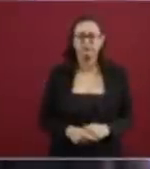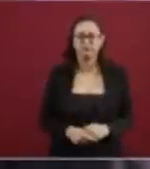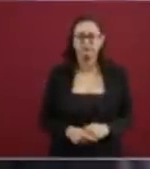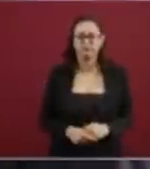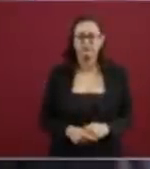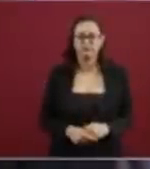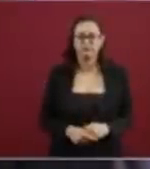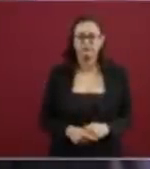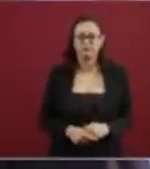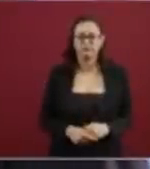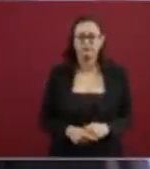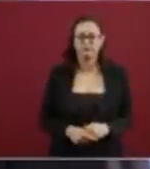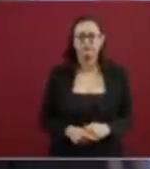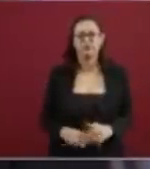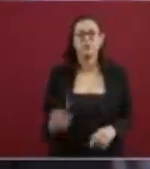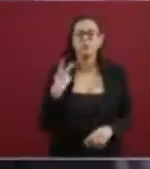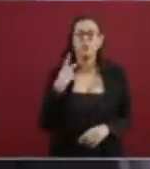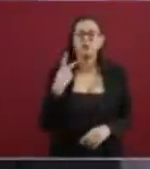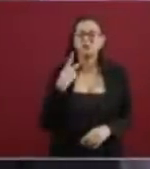Política es tiempo.